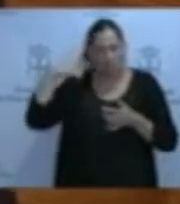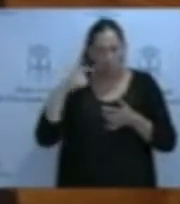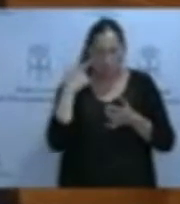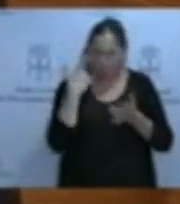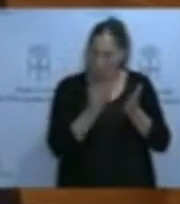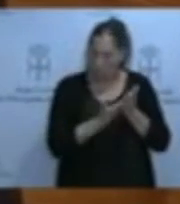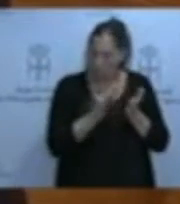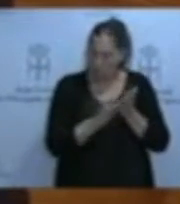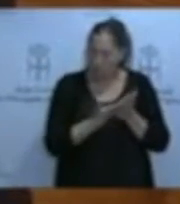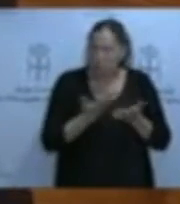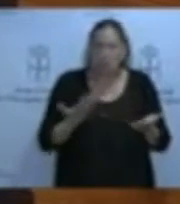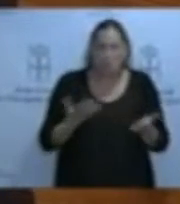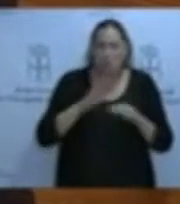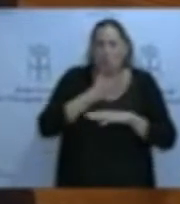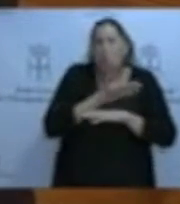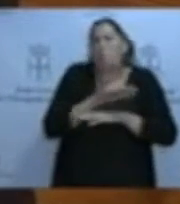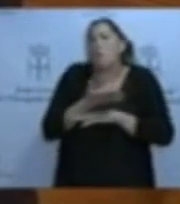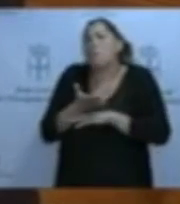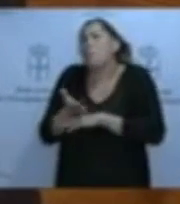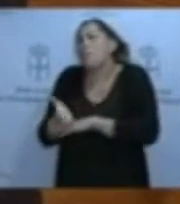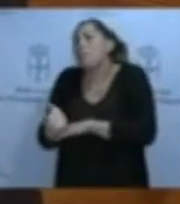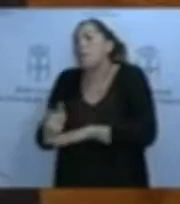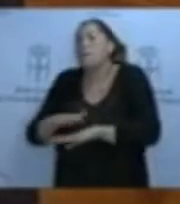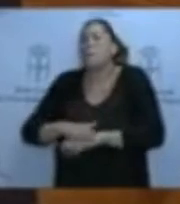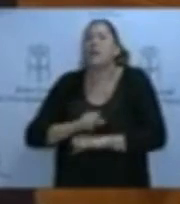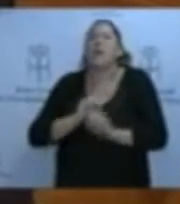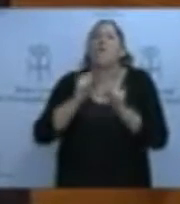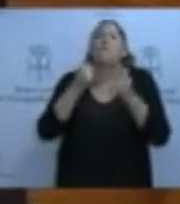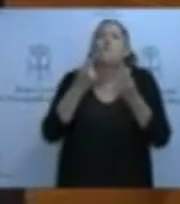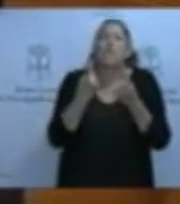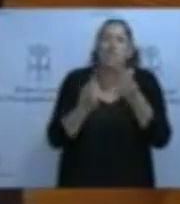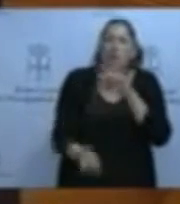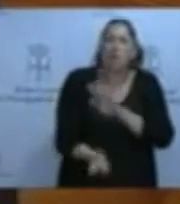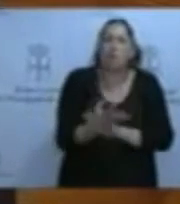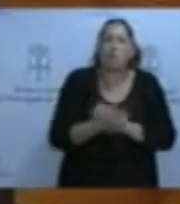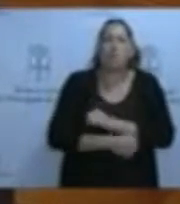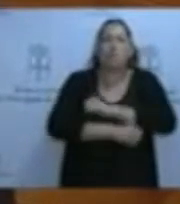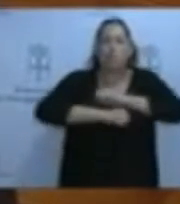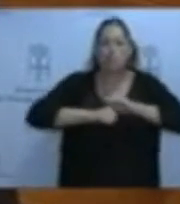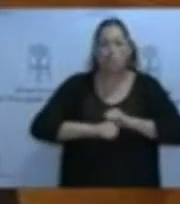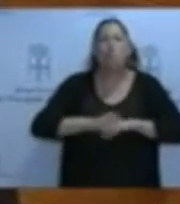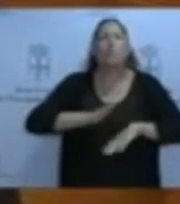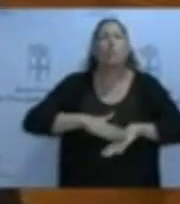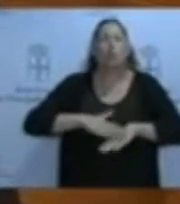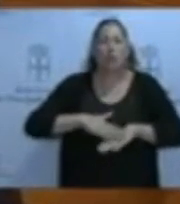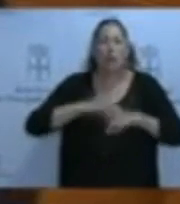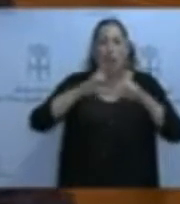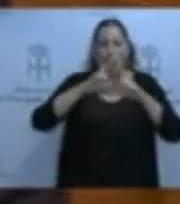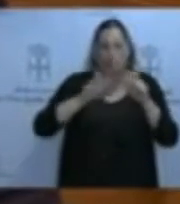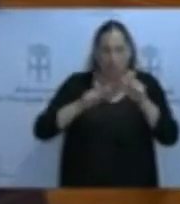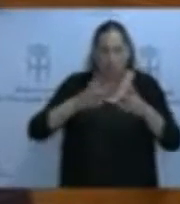debe esta demora para su implantación. Se lo he dicho en numerosas ocasiones, han hecho de los asturianos y